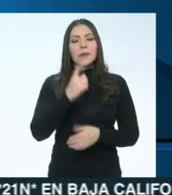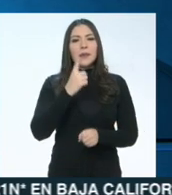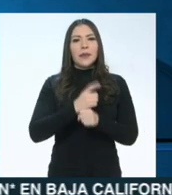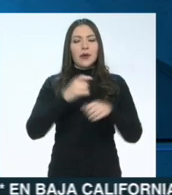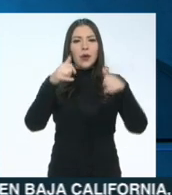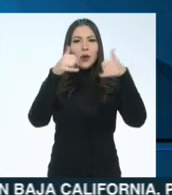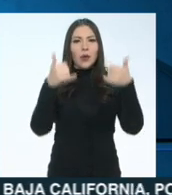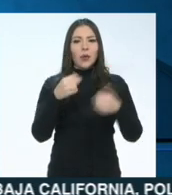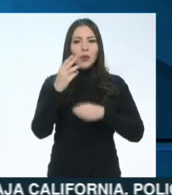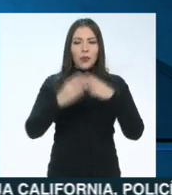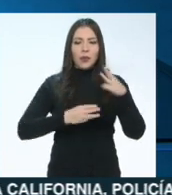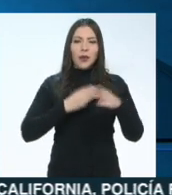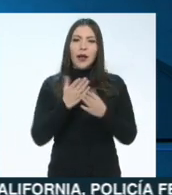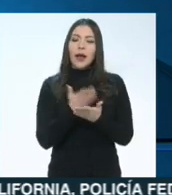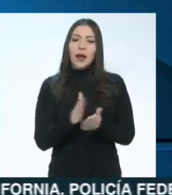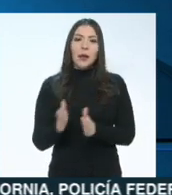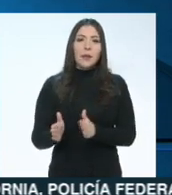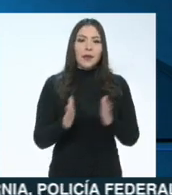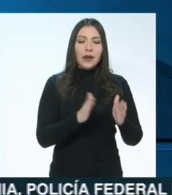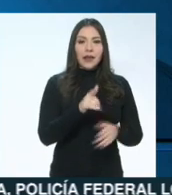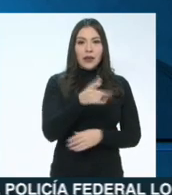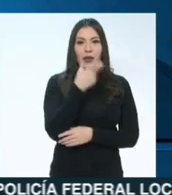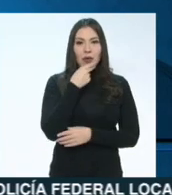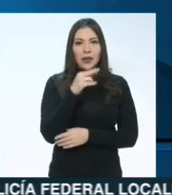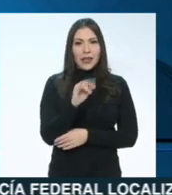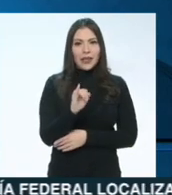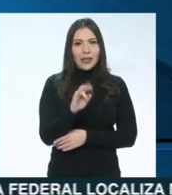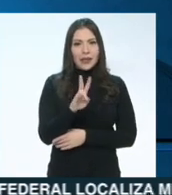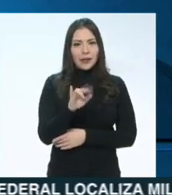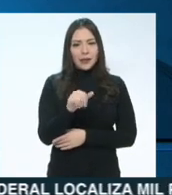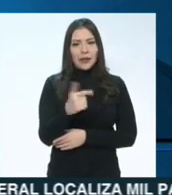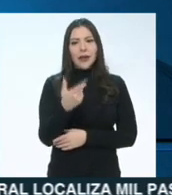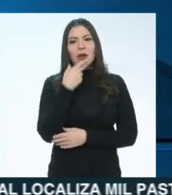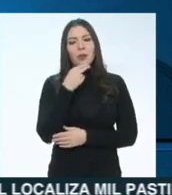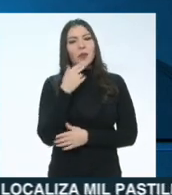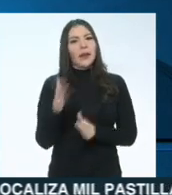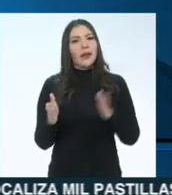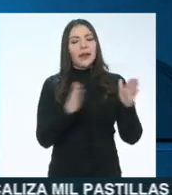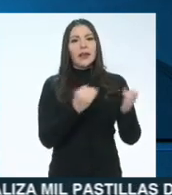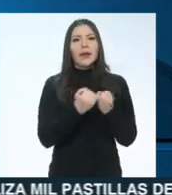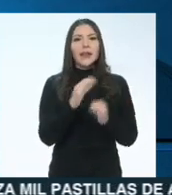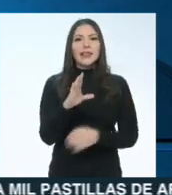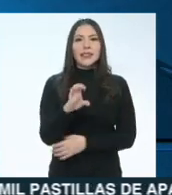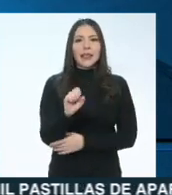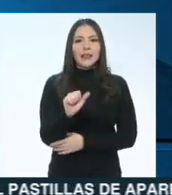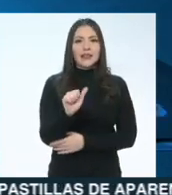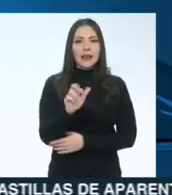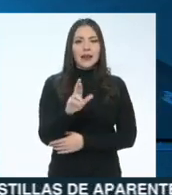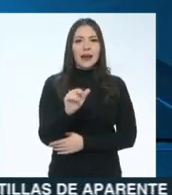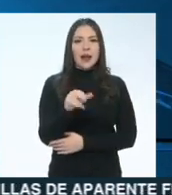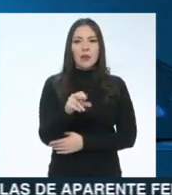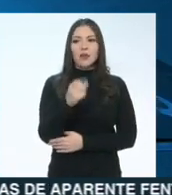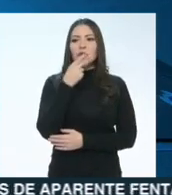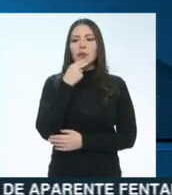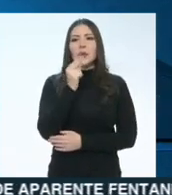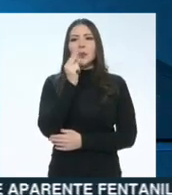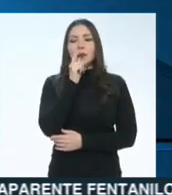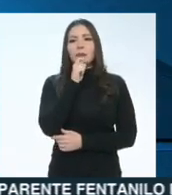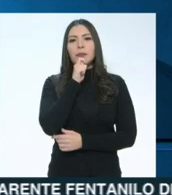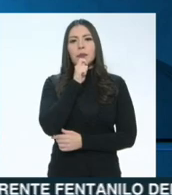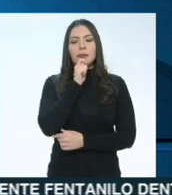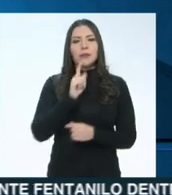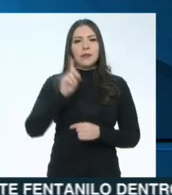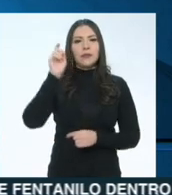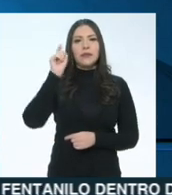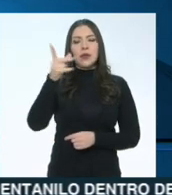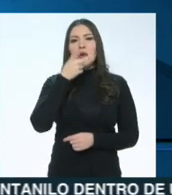Además de Irving, por tercer año consecutivo, César Ramos fue premiado como el árbitro masculino del año y Lucila Venegas,